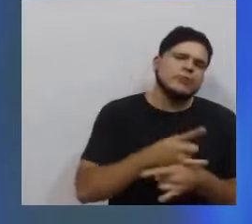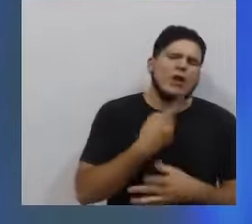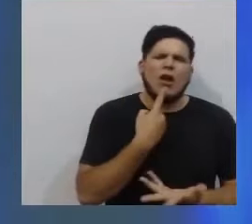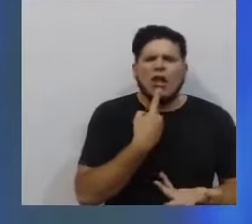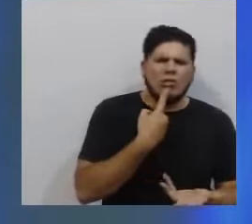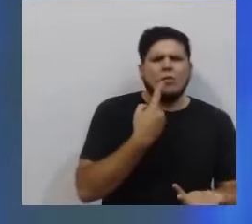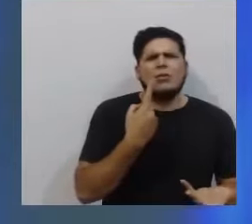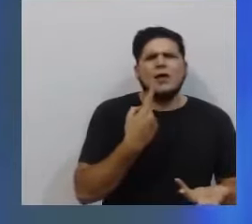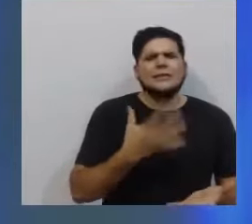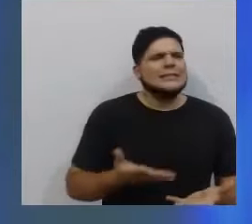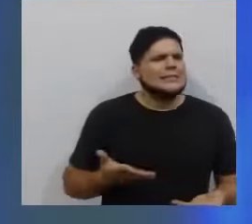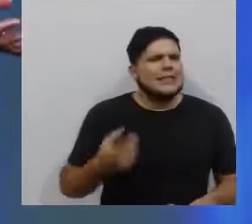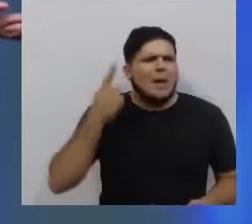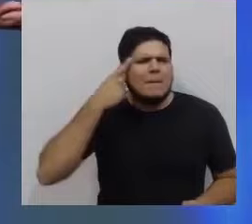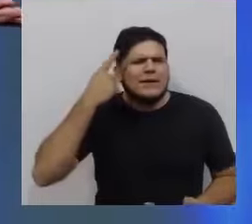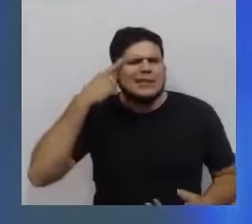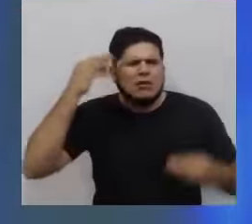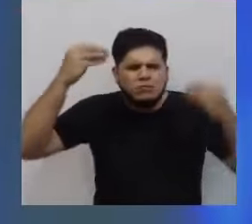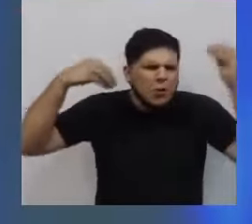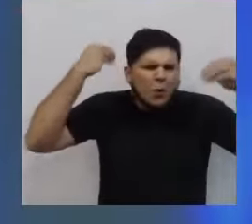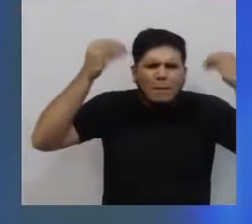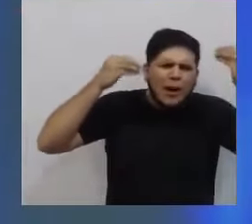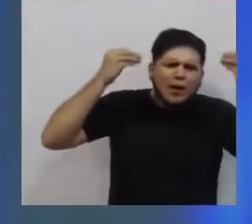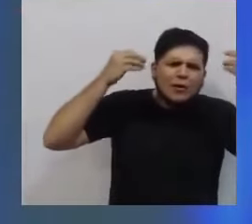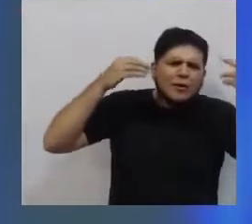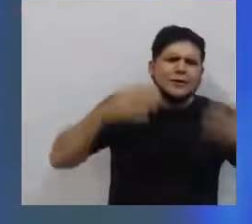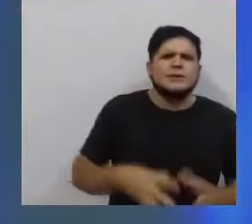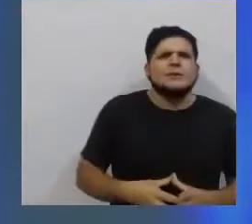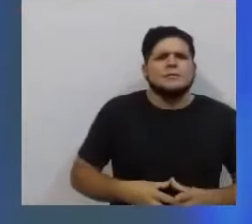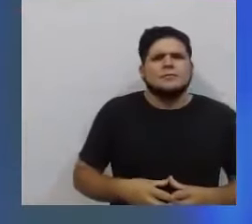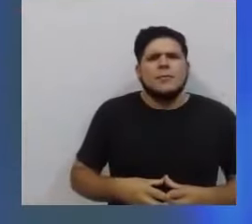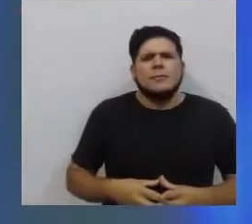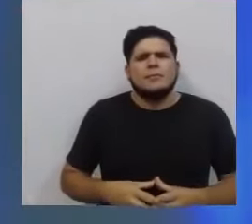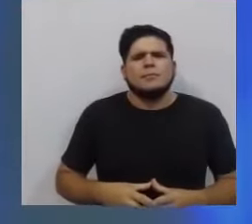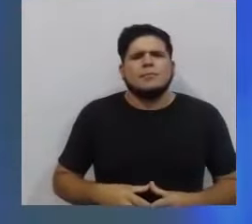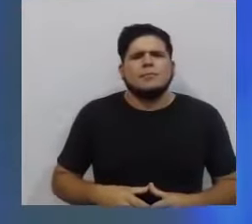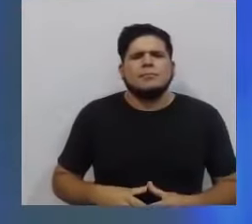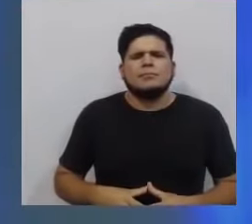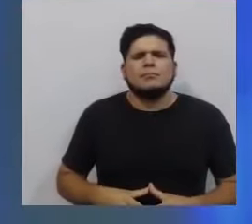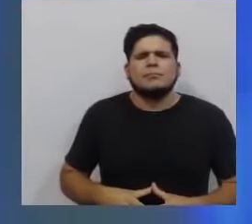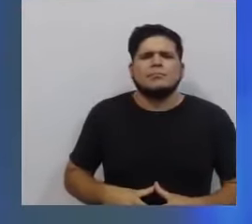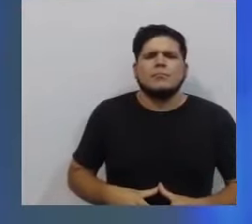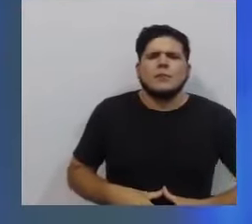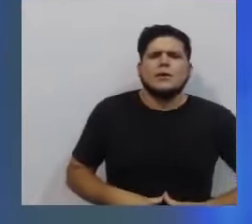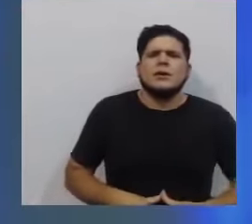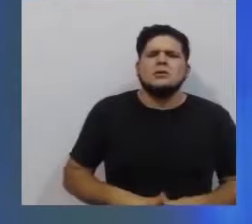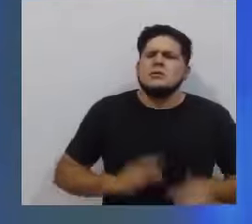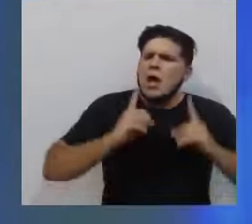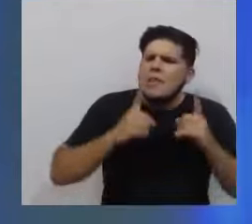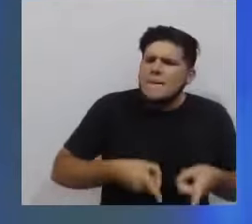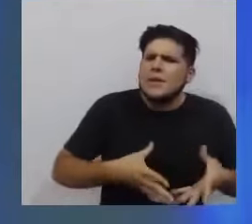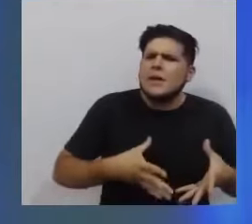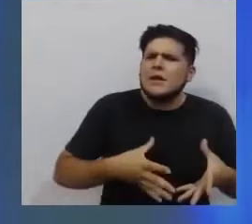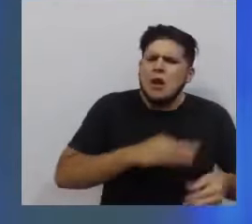para él todo será imposible así pasa la vida así imparte a la familia así